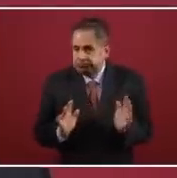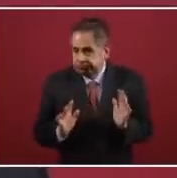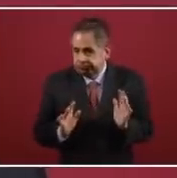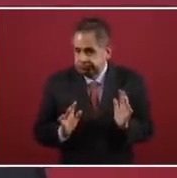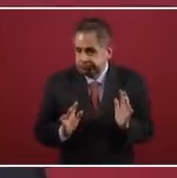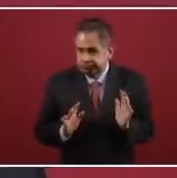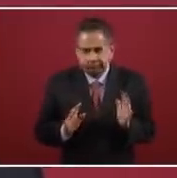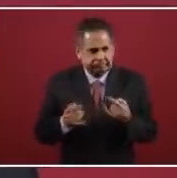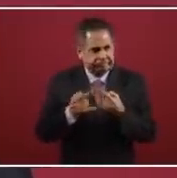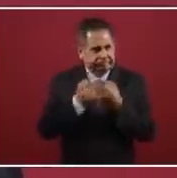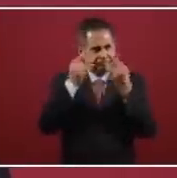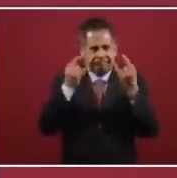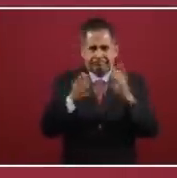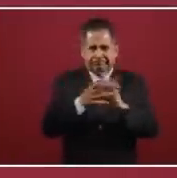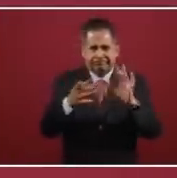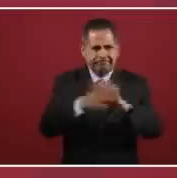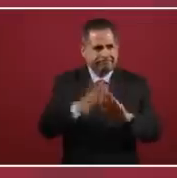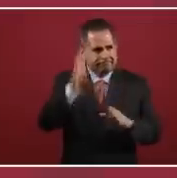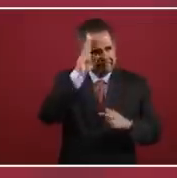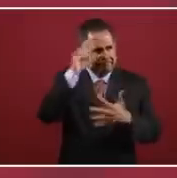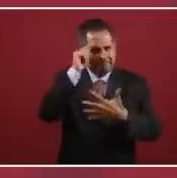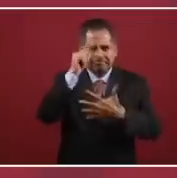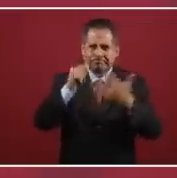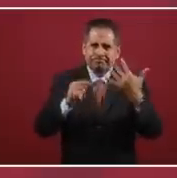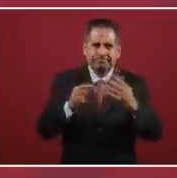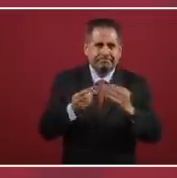Una historia trágica.